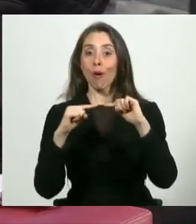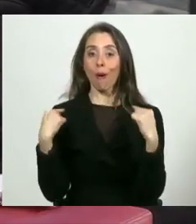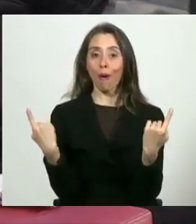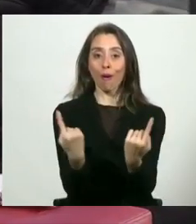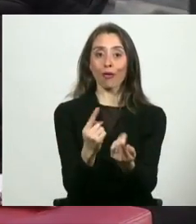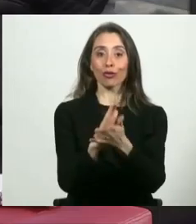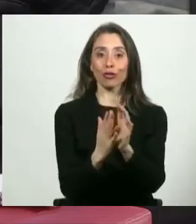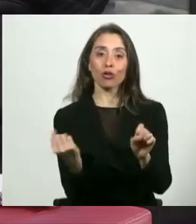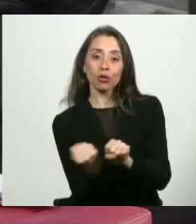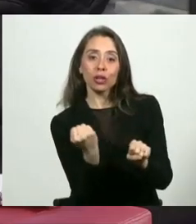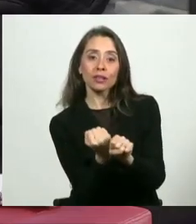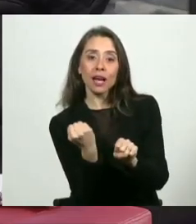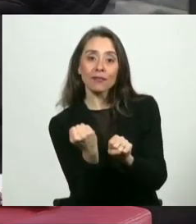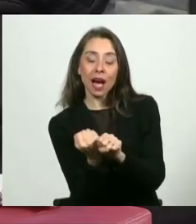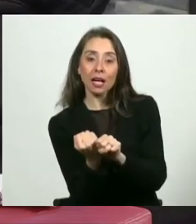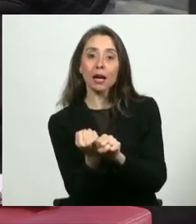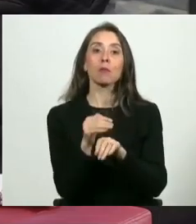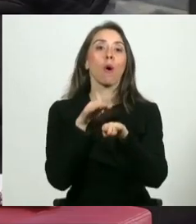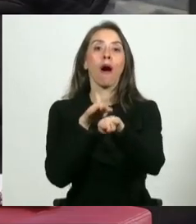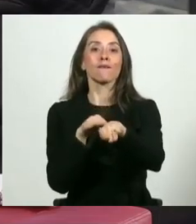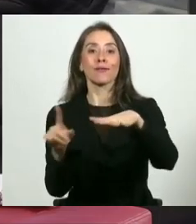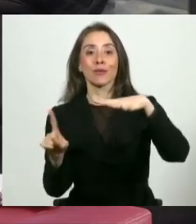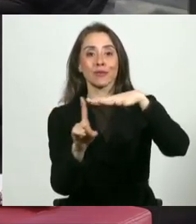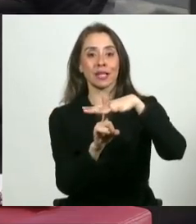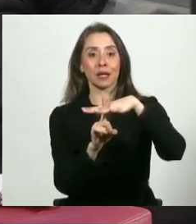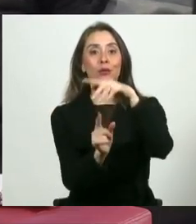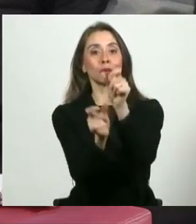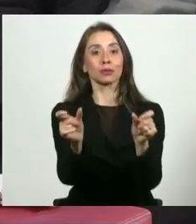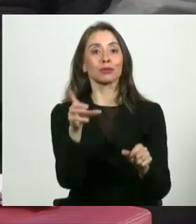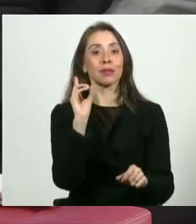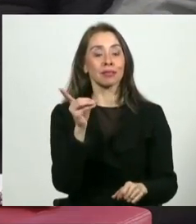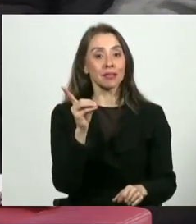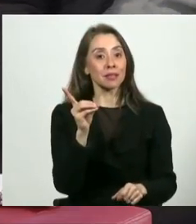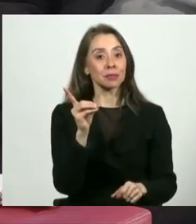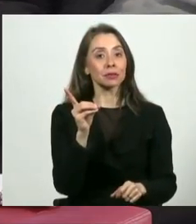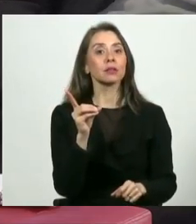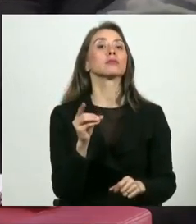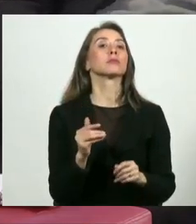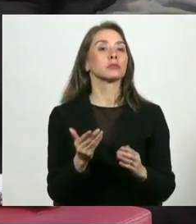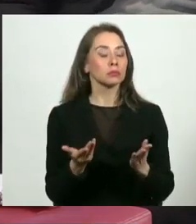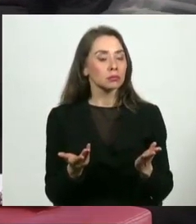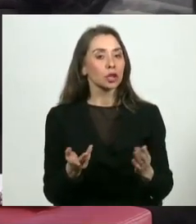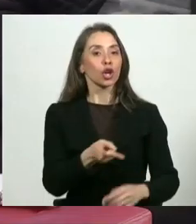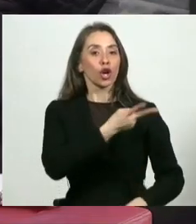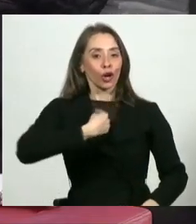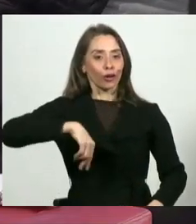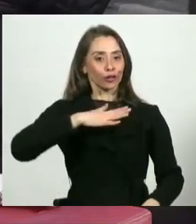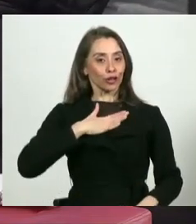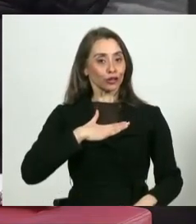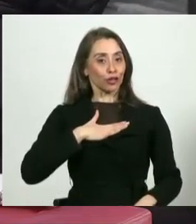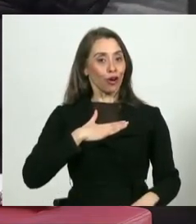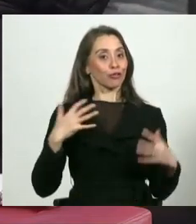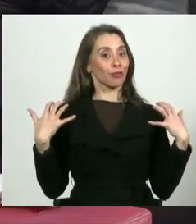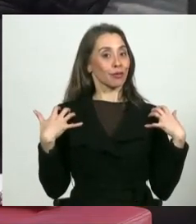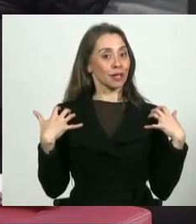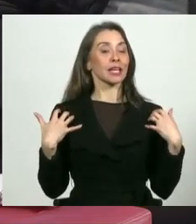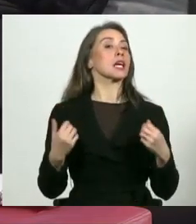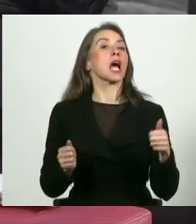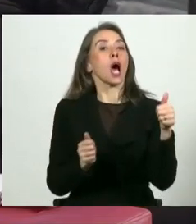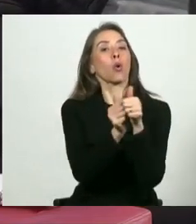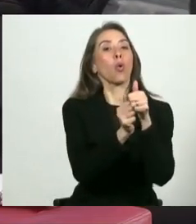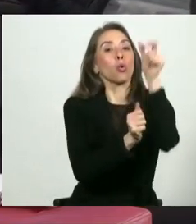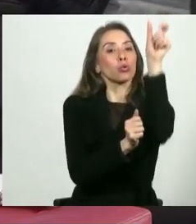que estamos trabajando por la inclusión de las personas con discapacidad, evidentemente de nosotros depende acompañar al empresario